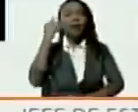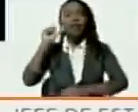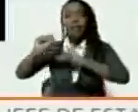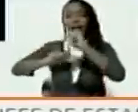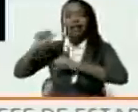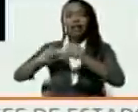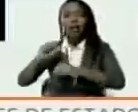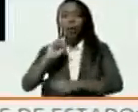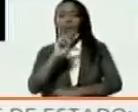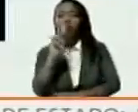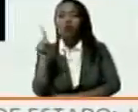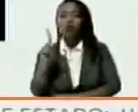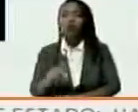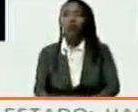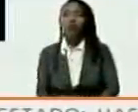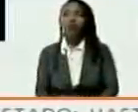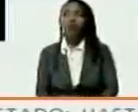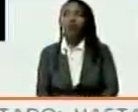XXI.